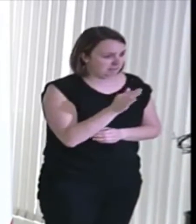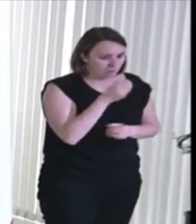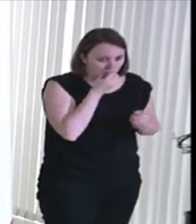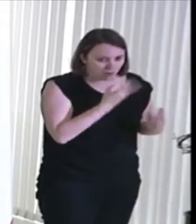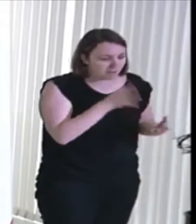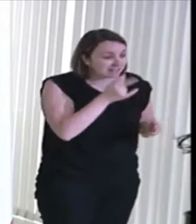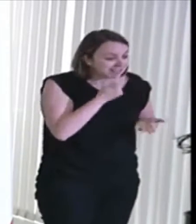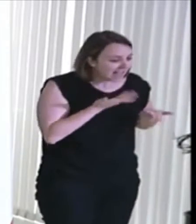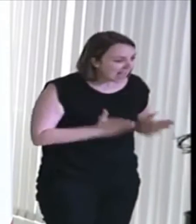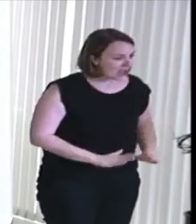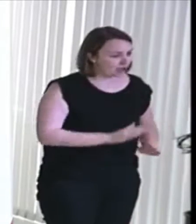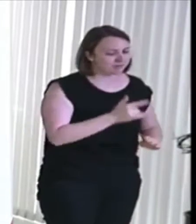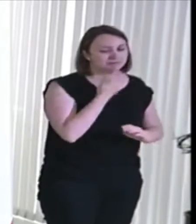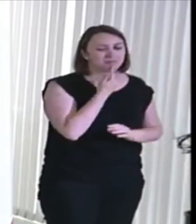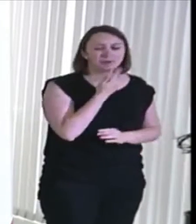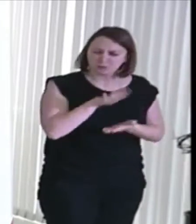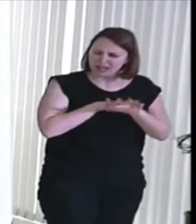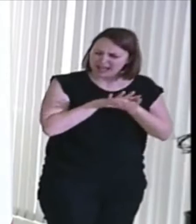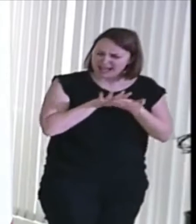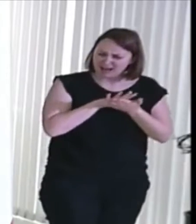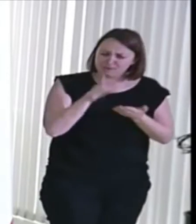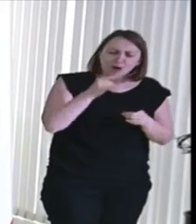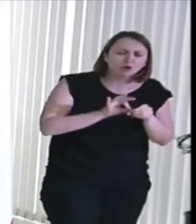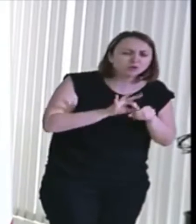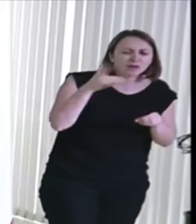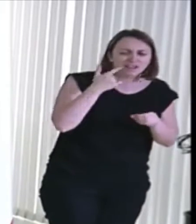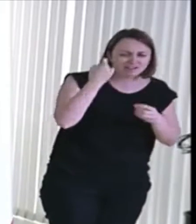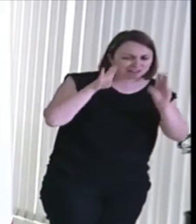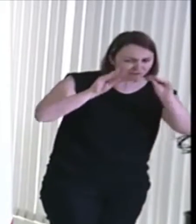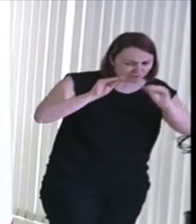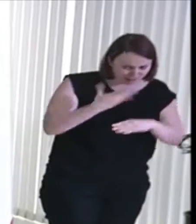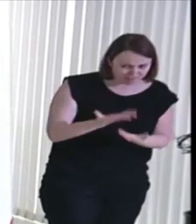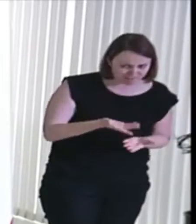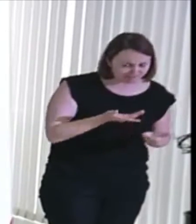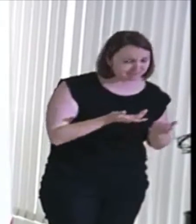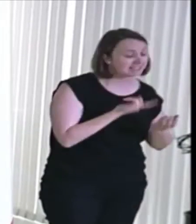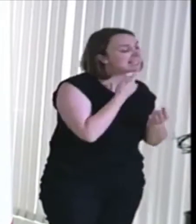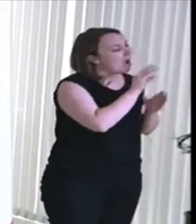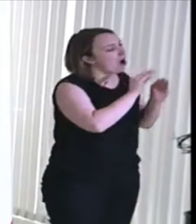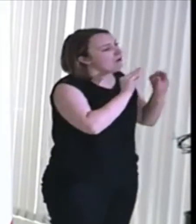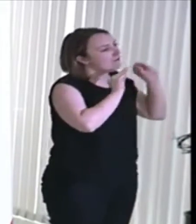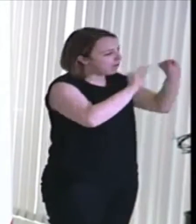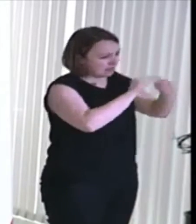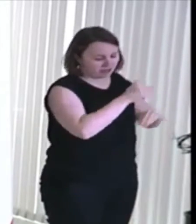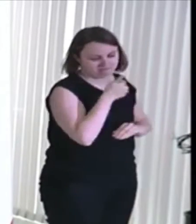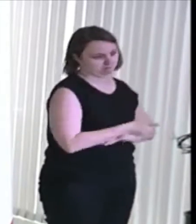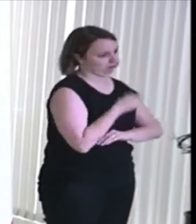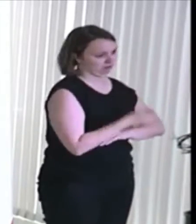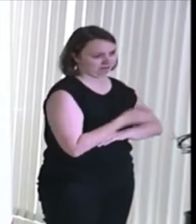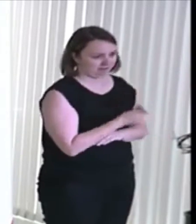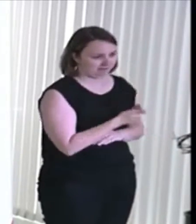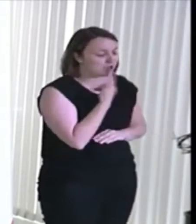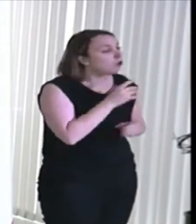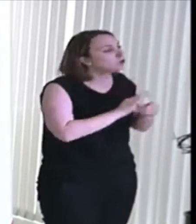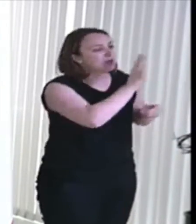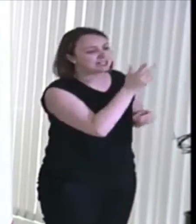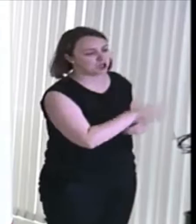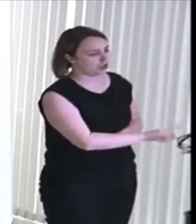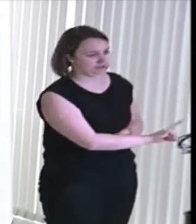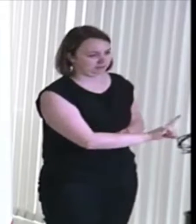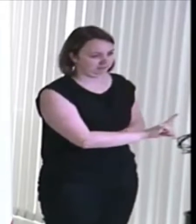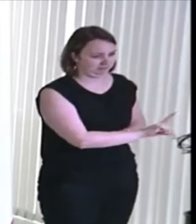todo si tienes hijos. Cuando hablas de suerte, ¿tiene algo que ver la formación? La formación es imprescindible, no es una suerte. Yo